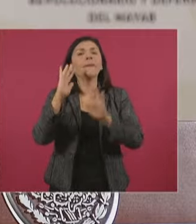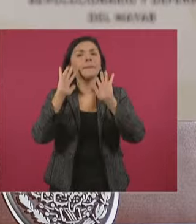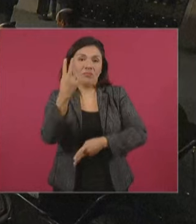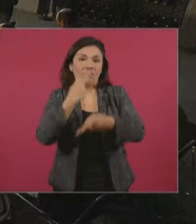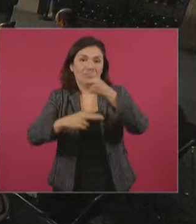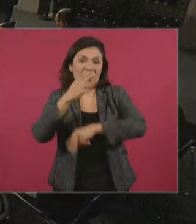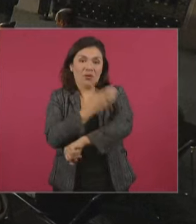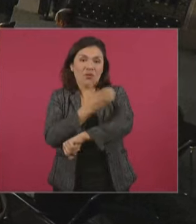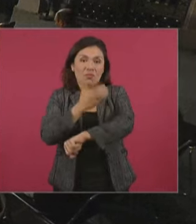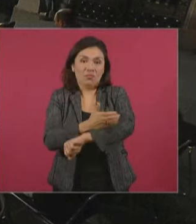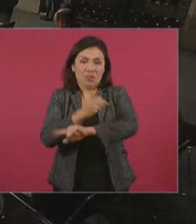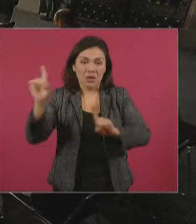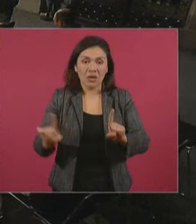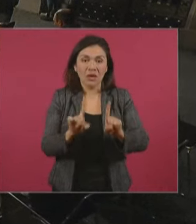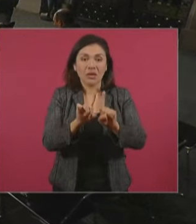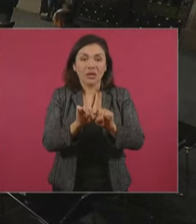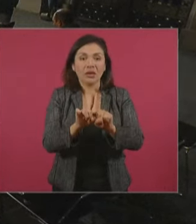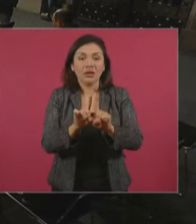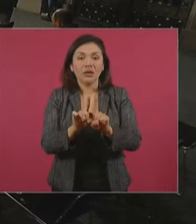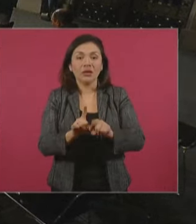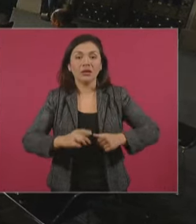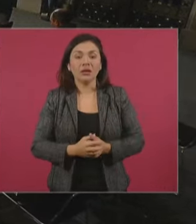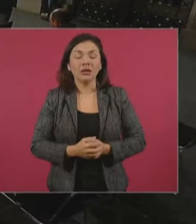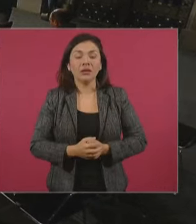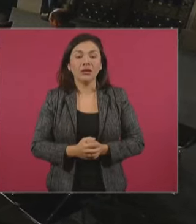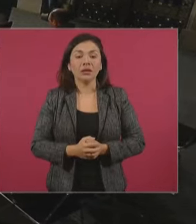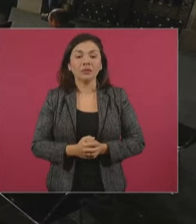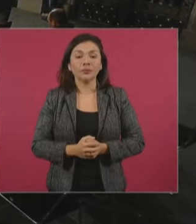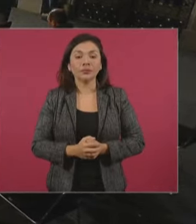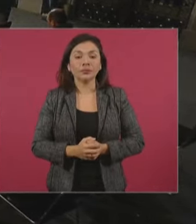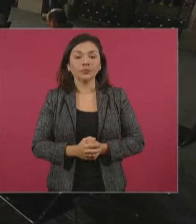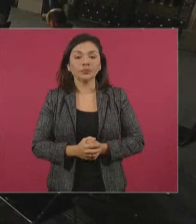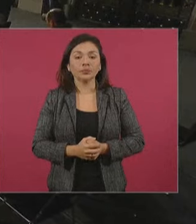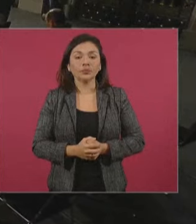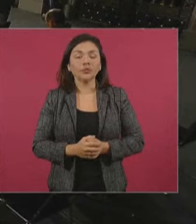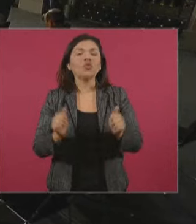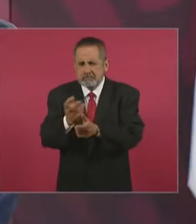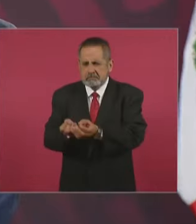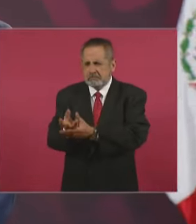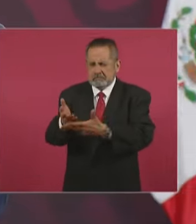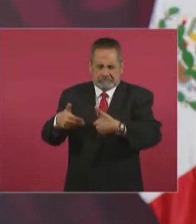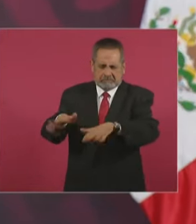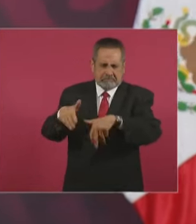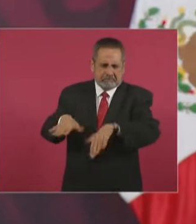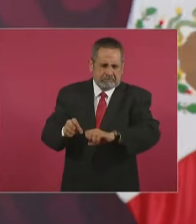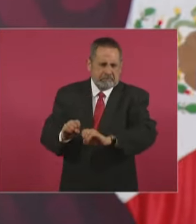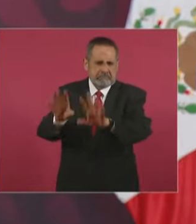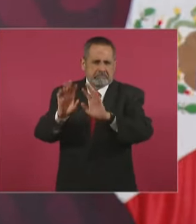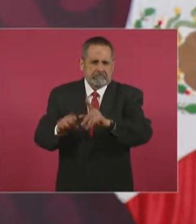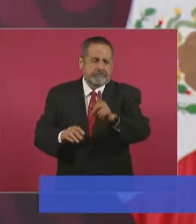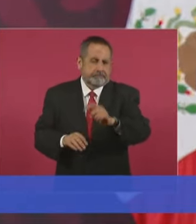el miércoles tenía como objetivo cobrar rescate a sus familiares en Estados Unidos y